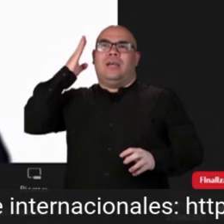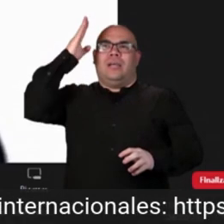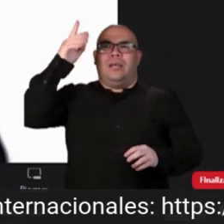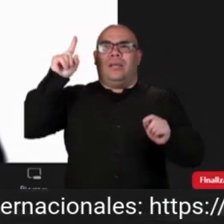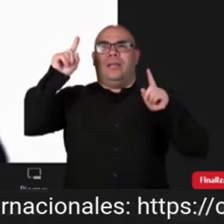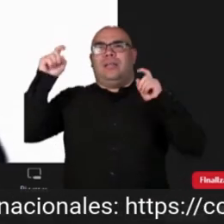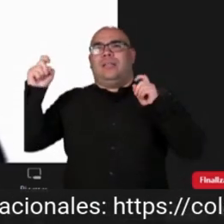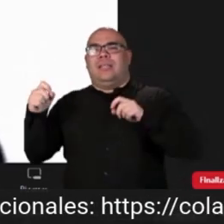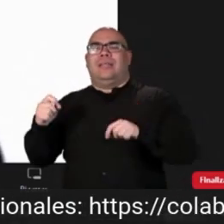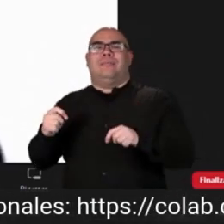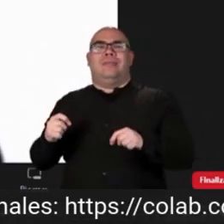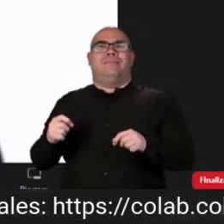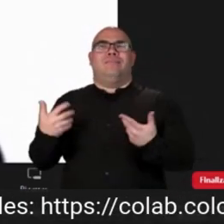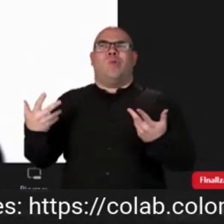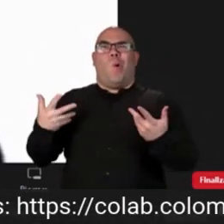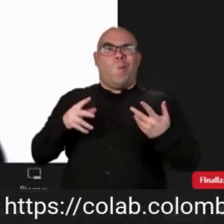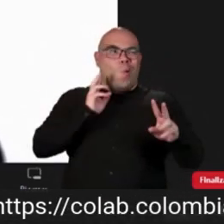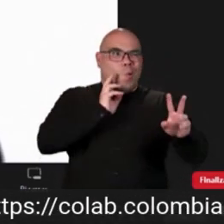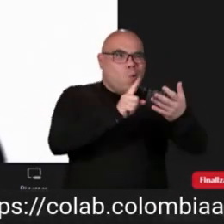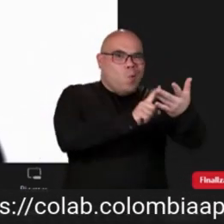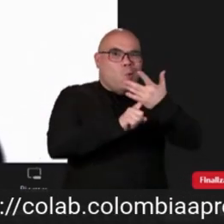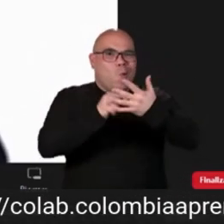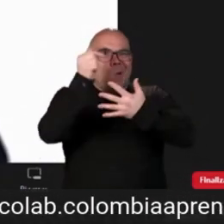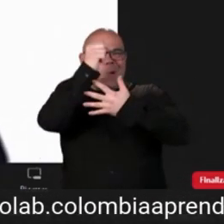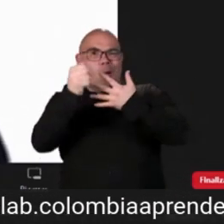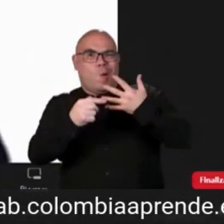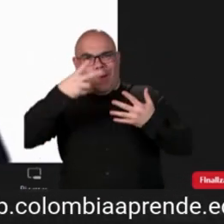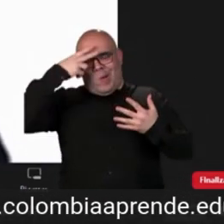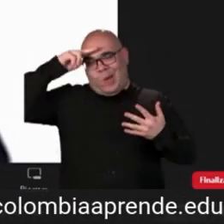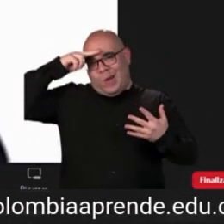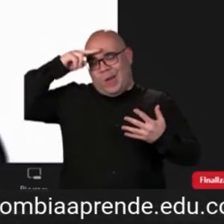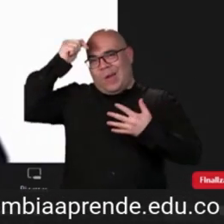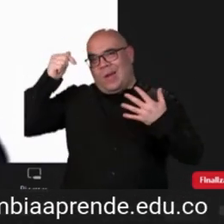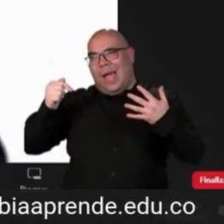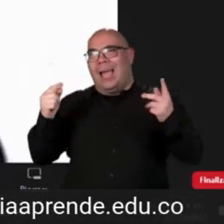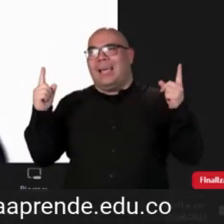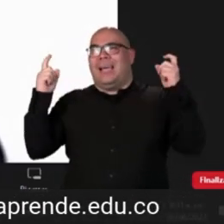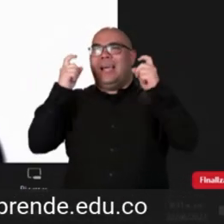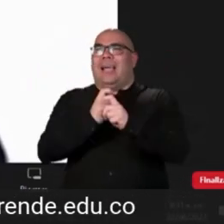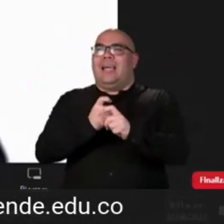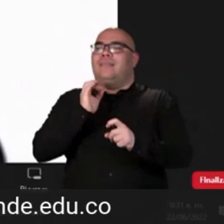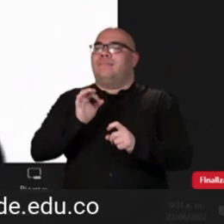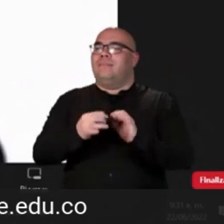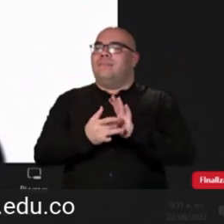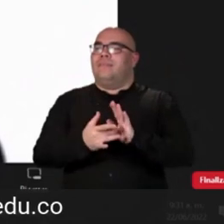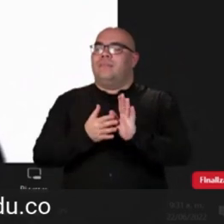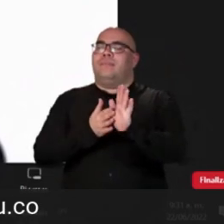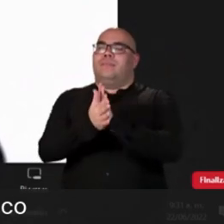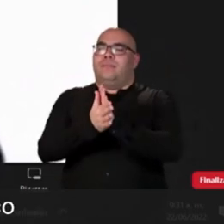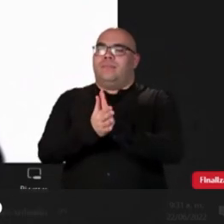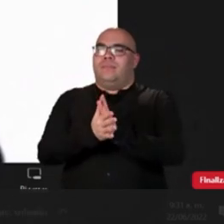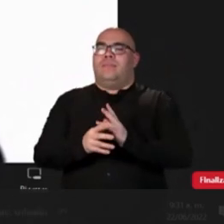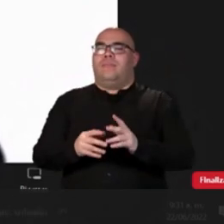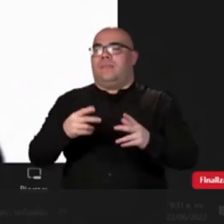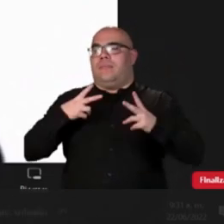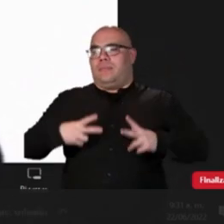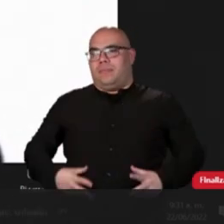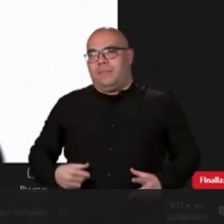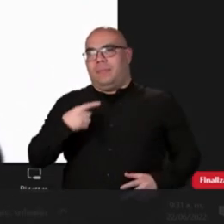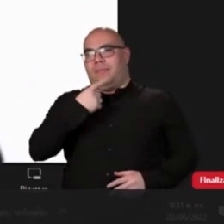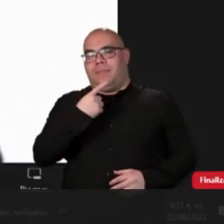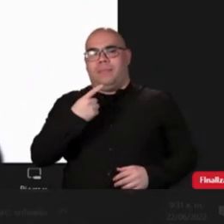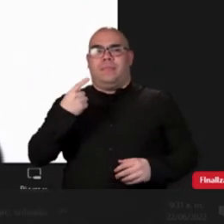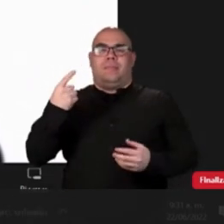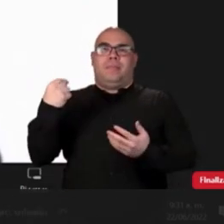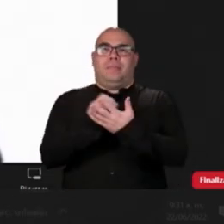estas señales e interpretarlas, invitar periódicamente a gente que haga alguna presentación en esas reuniones